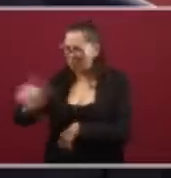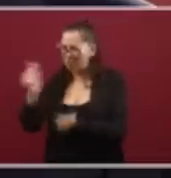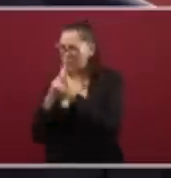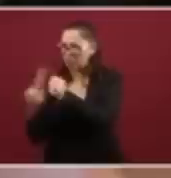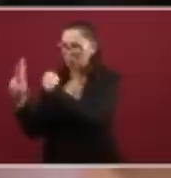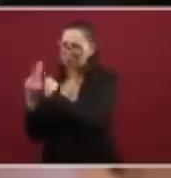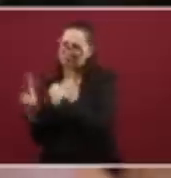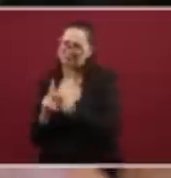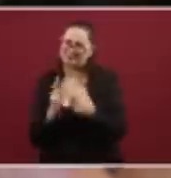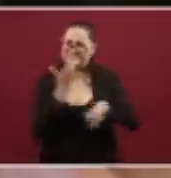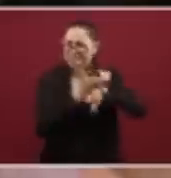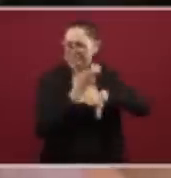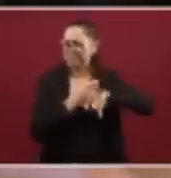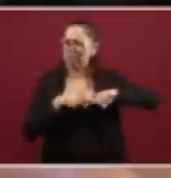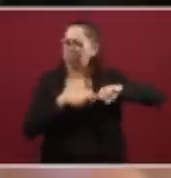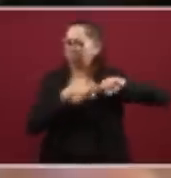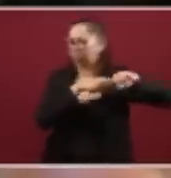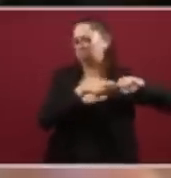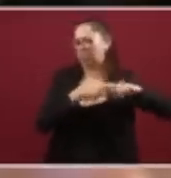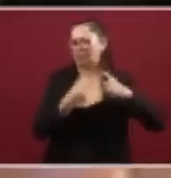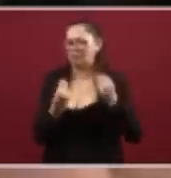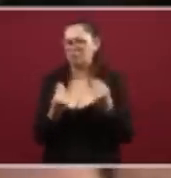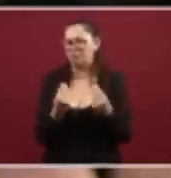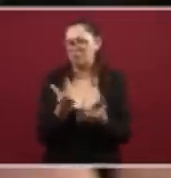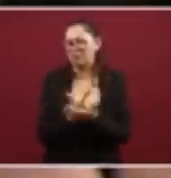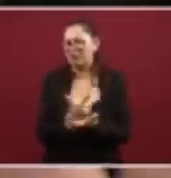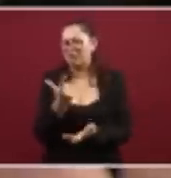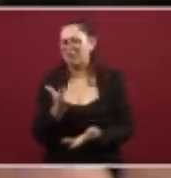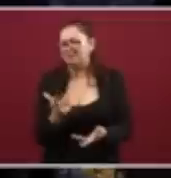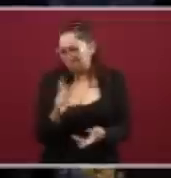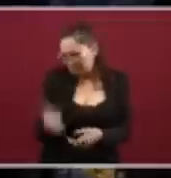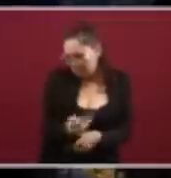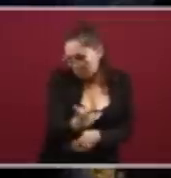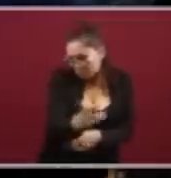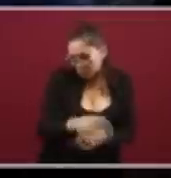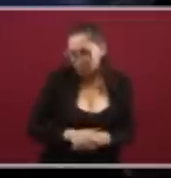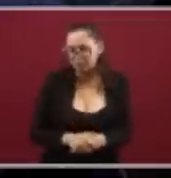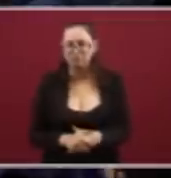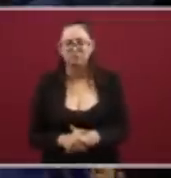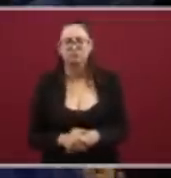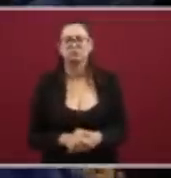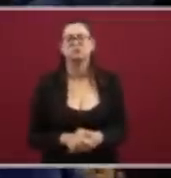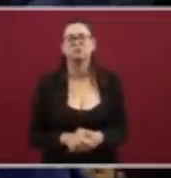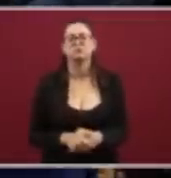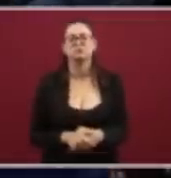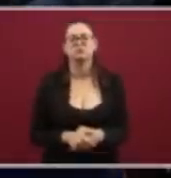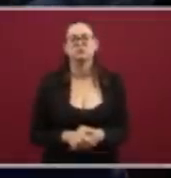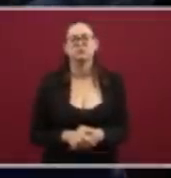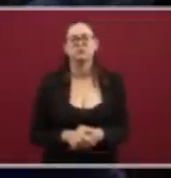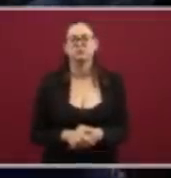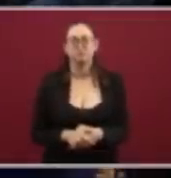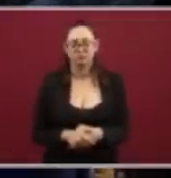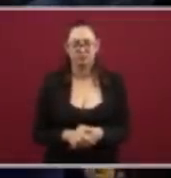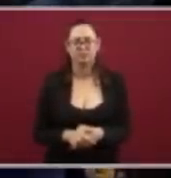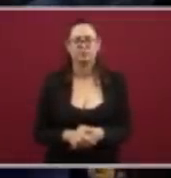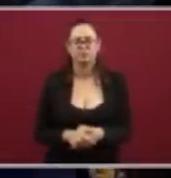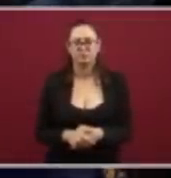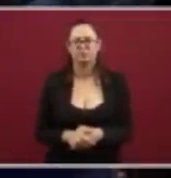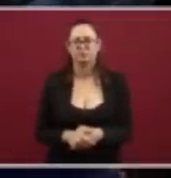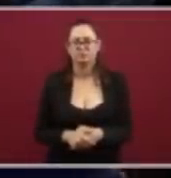que no dependamos tanto de los eeuu sería la prevención presidente es un tema que se está